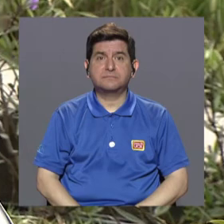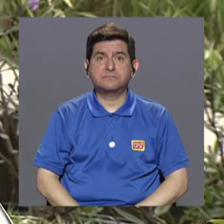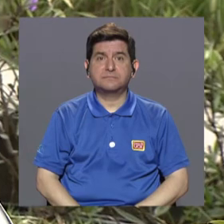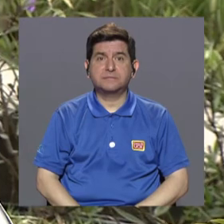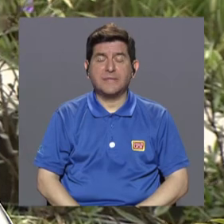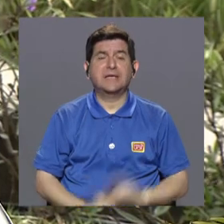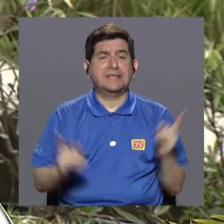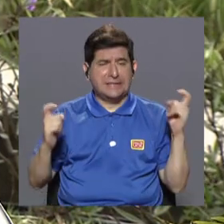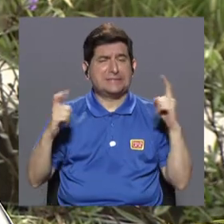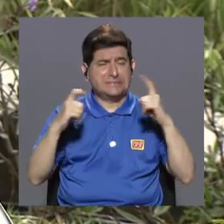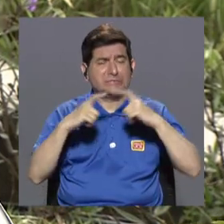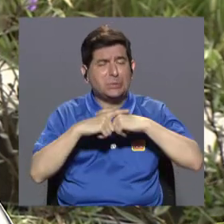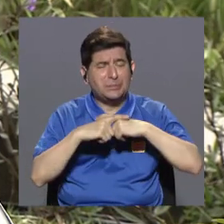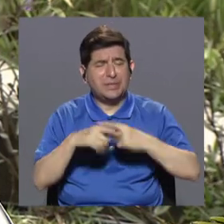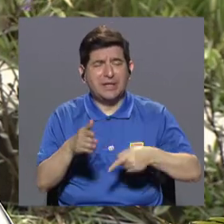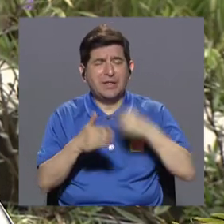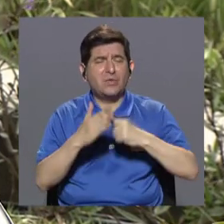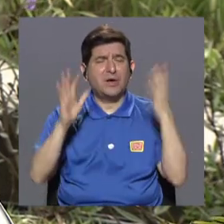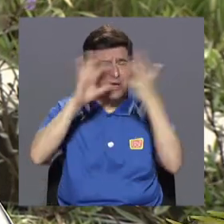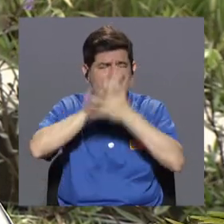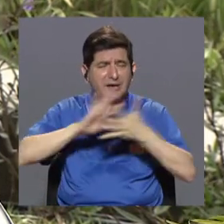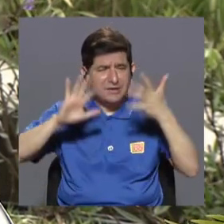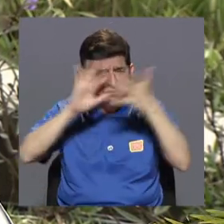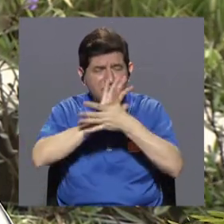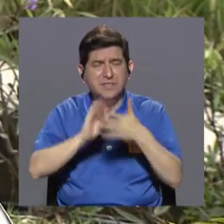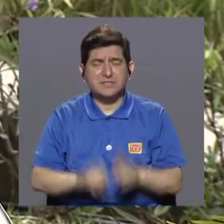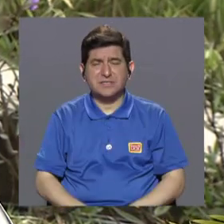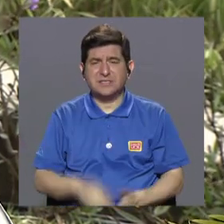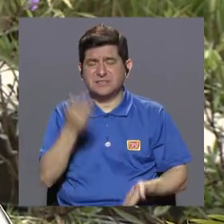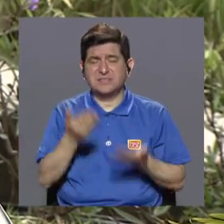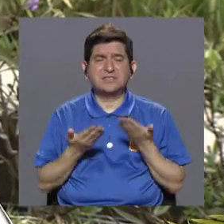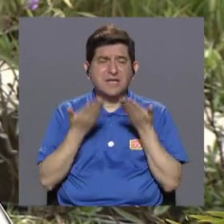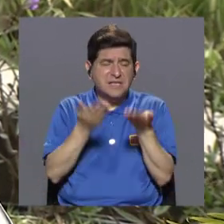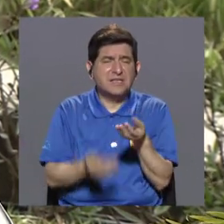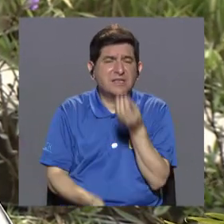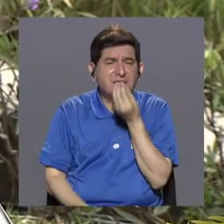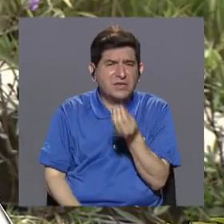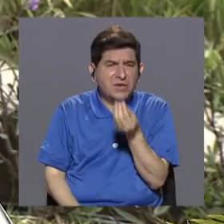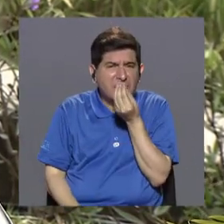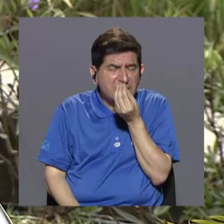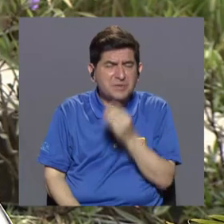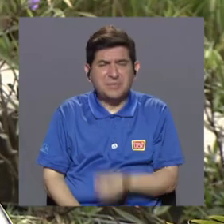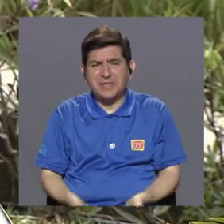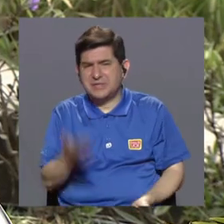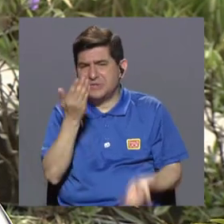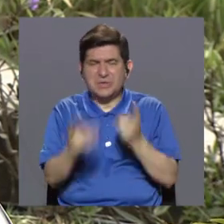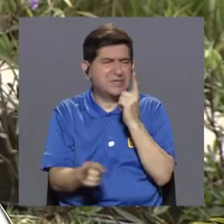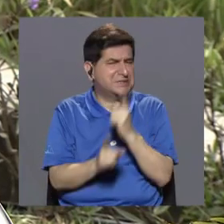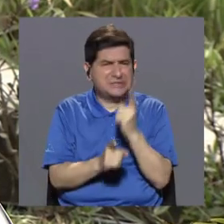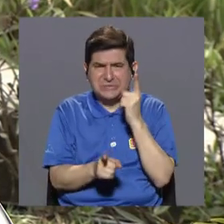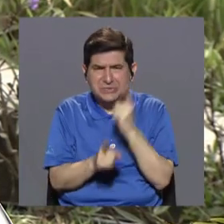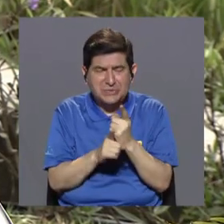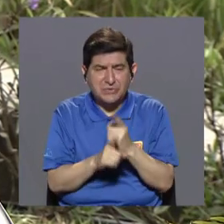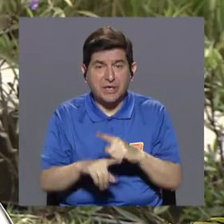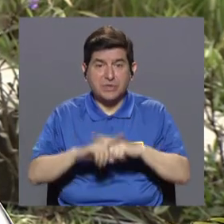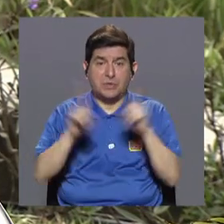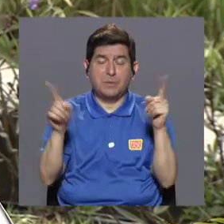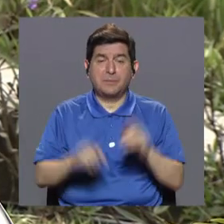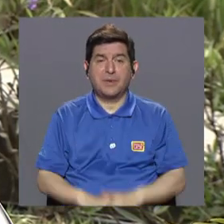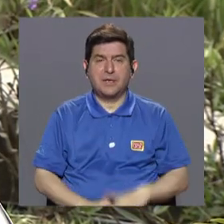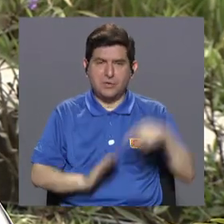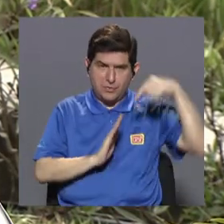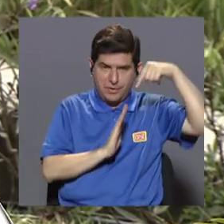es complicado, porque a veces lo confundimos con que le dimos algo de comer que tal vez no era lo adecuado, pero tal vez de